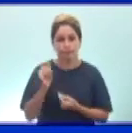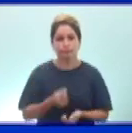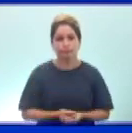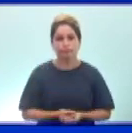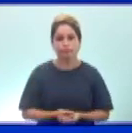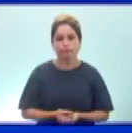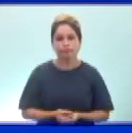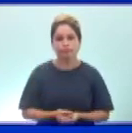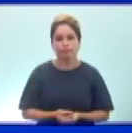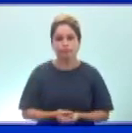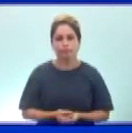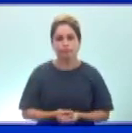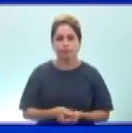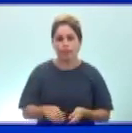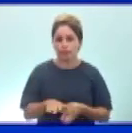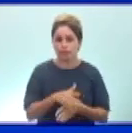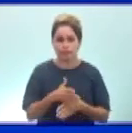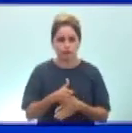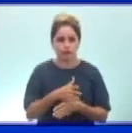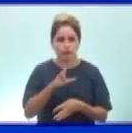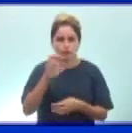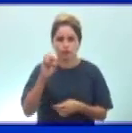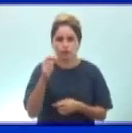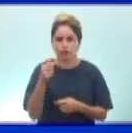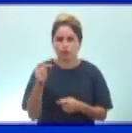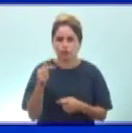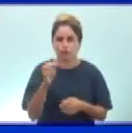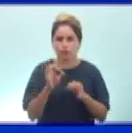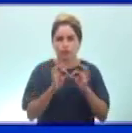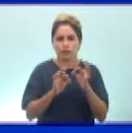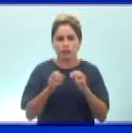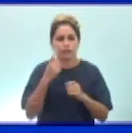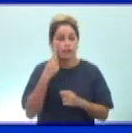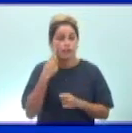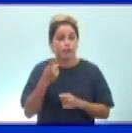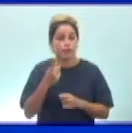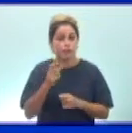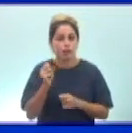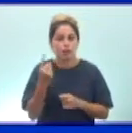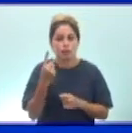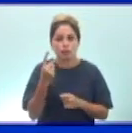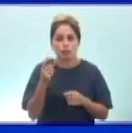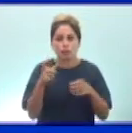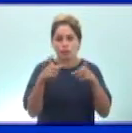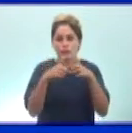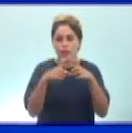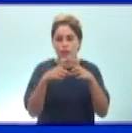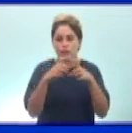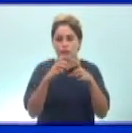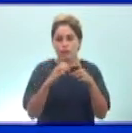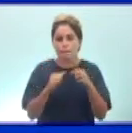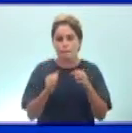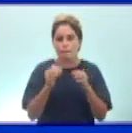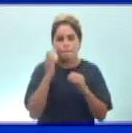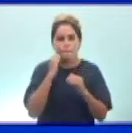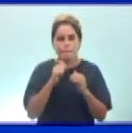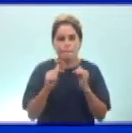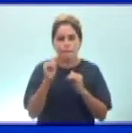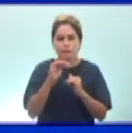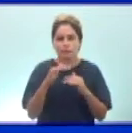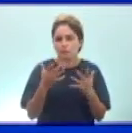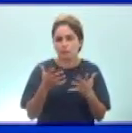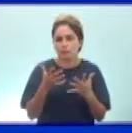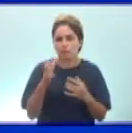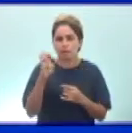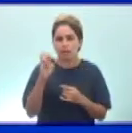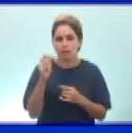también deben tener en cuenta que en un nivel de energía el máximo de electrones que admite es de 2 electrones. Ahí estamos hablando para n